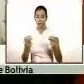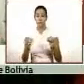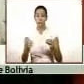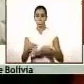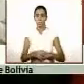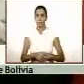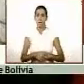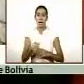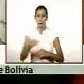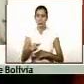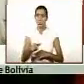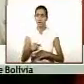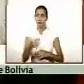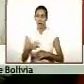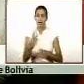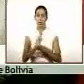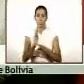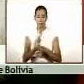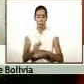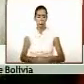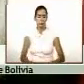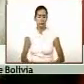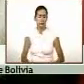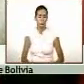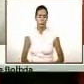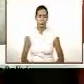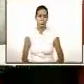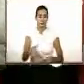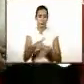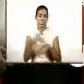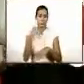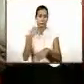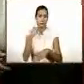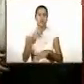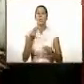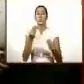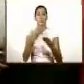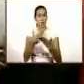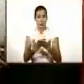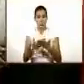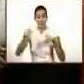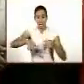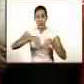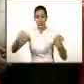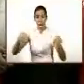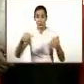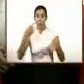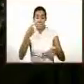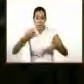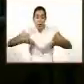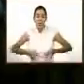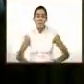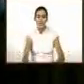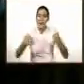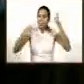y por eso, de verdad, con mucha emoción, decir muchas gracias a esta tierra que vio nacer el compañero